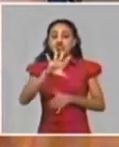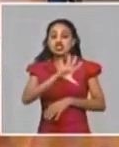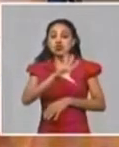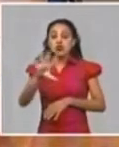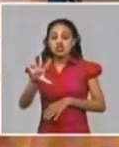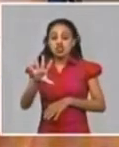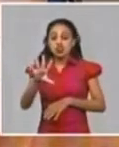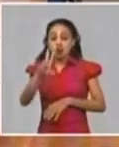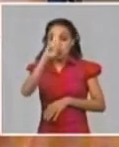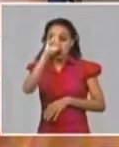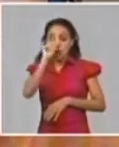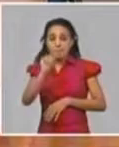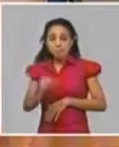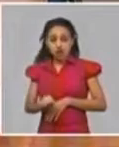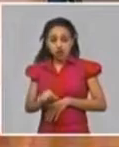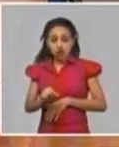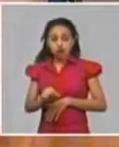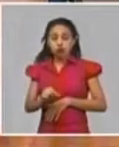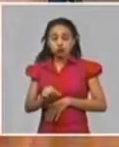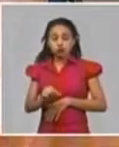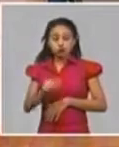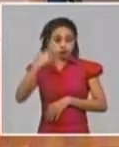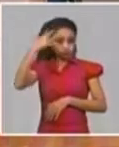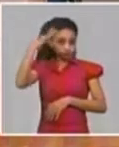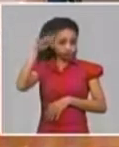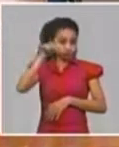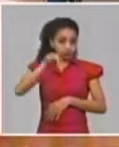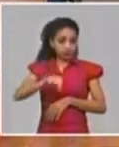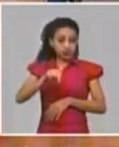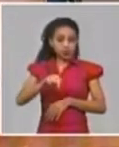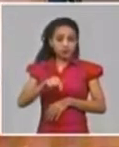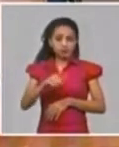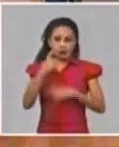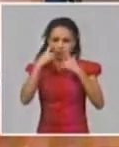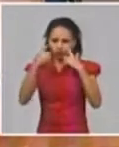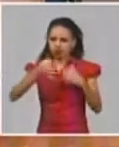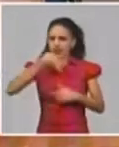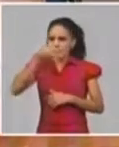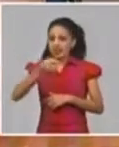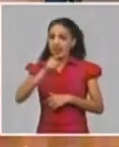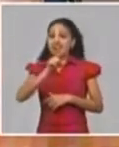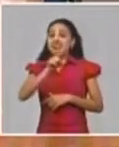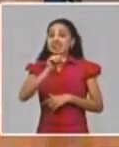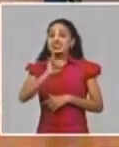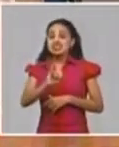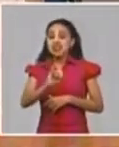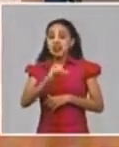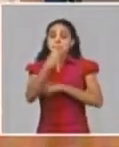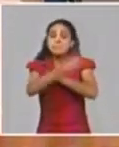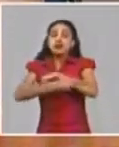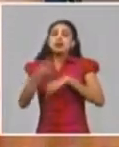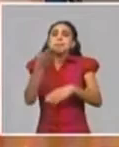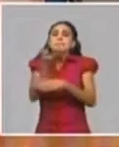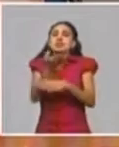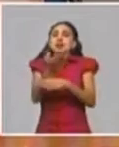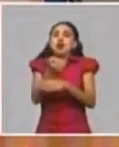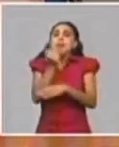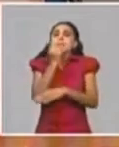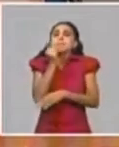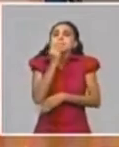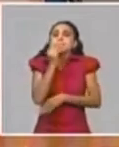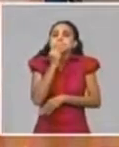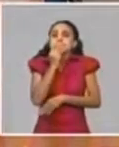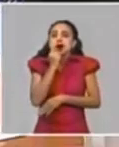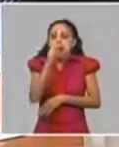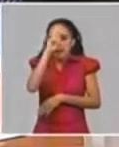29.455 colaboradores. Es importante destacar que 16 países solicitaron el refuerzo, el incremento de sus recursos